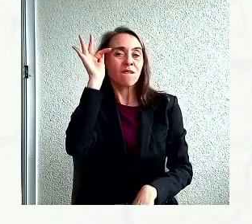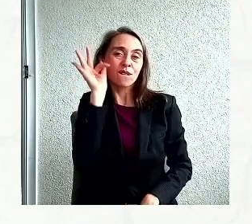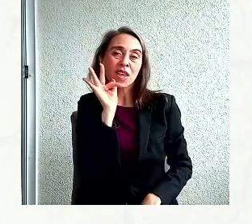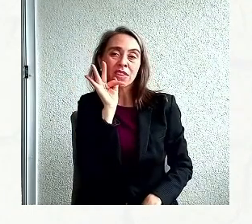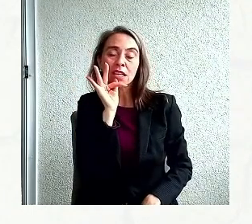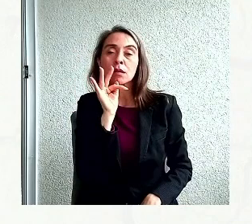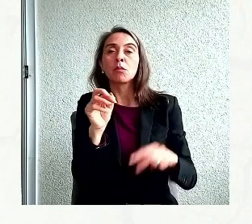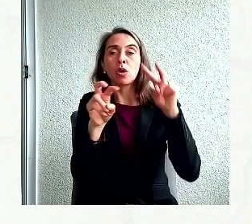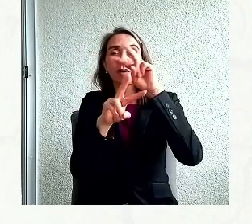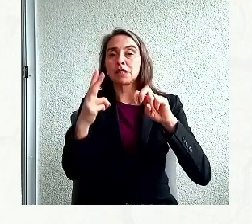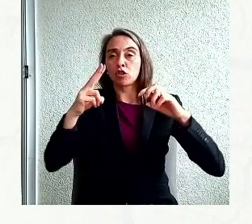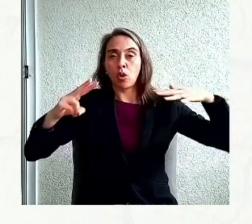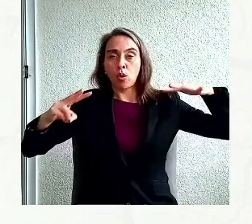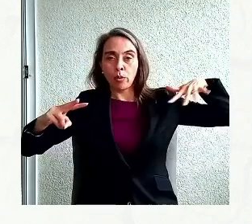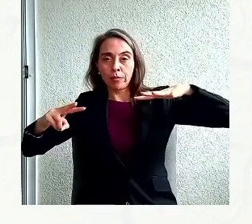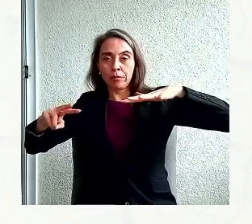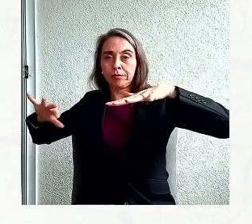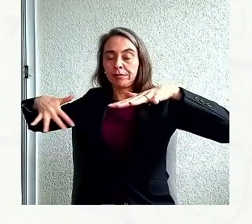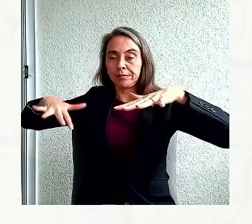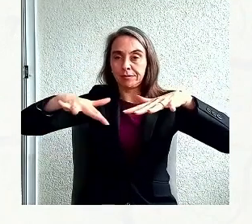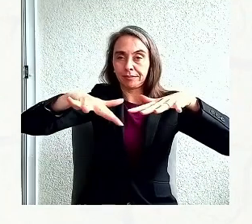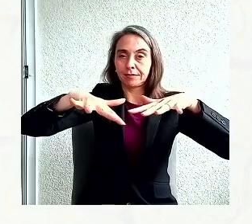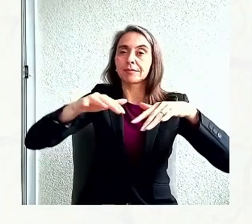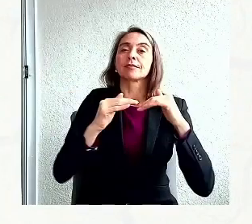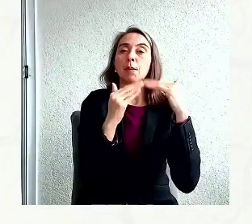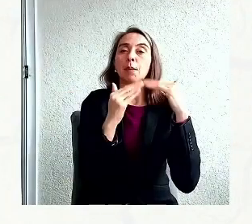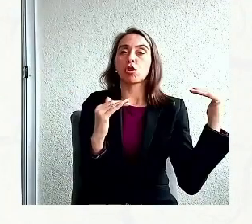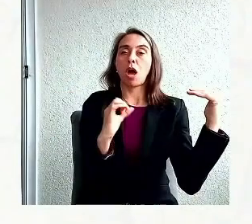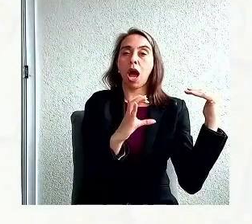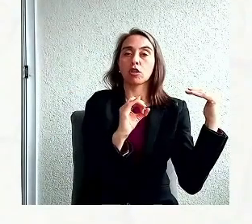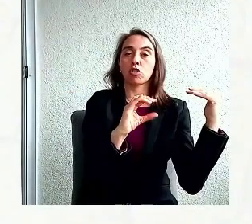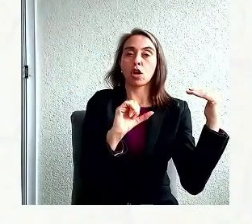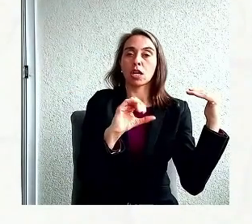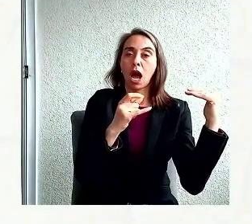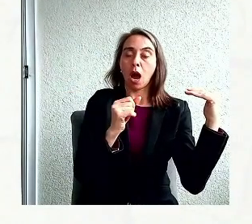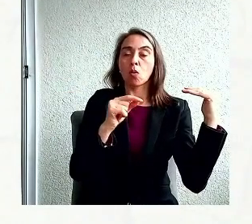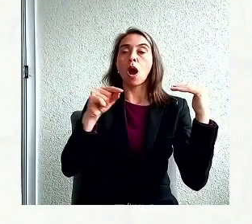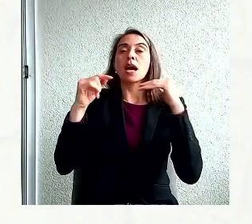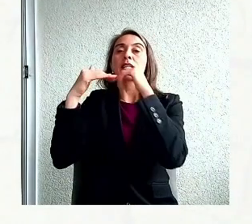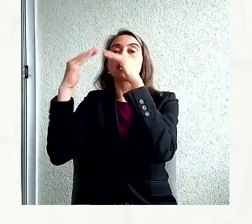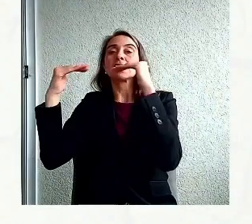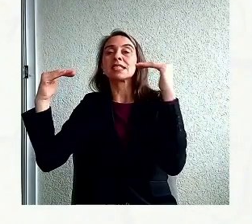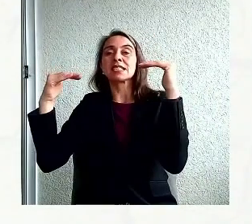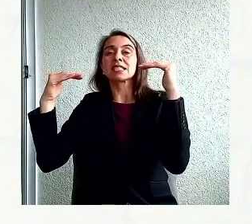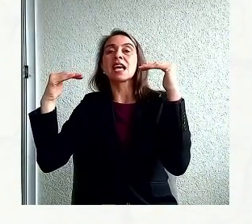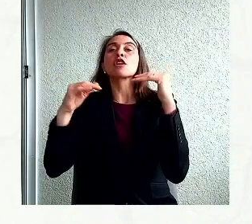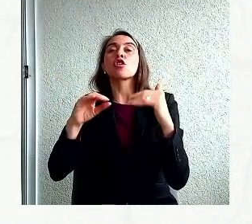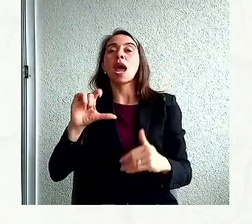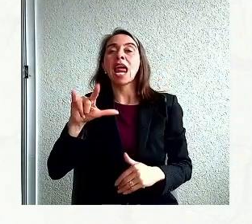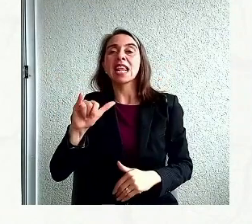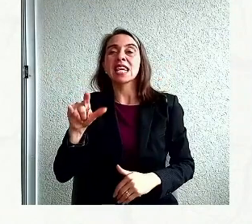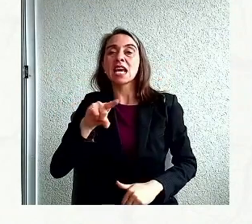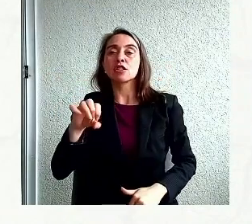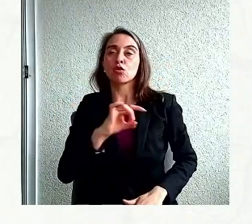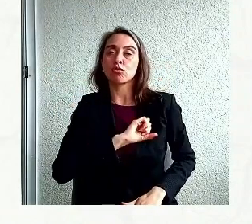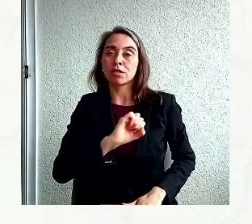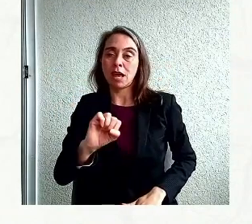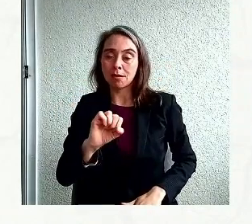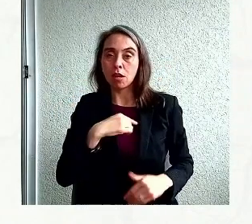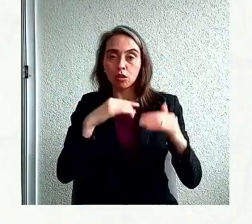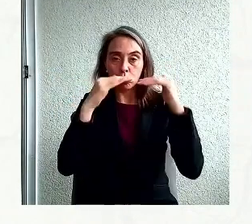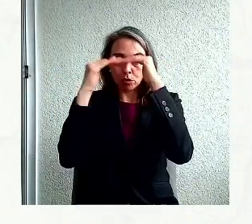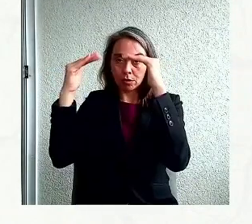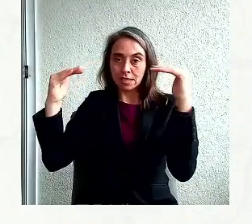este caso yo me he concentrado en la cuenca del Yeso, donde aparece aquí en el mapa, ¿cierto?, en la región metropolitana, el embalse del Yeso, que es justamente el embalse